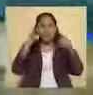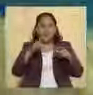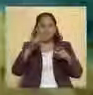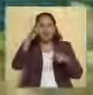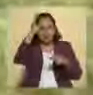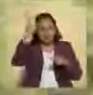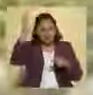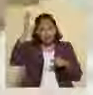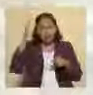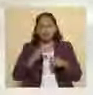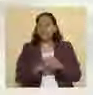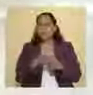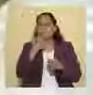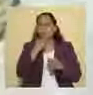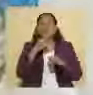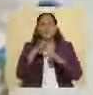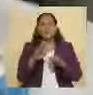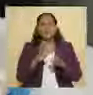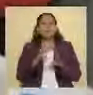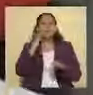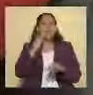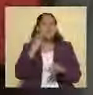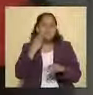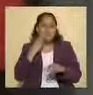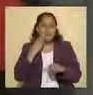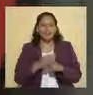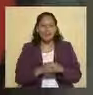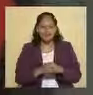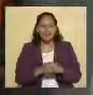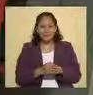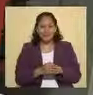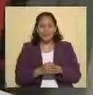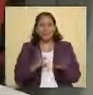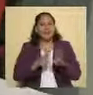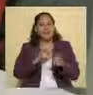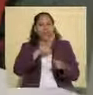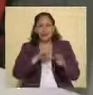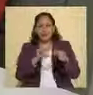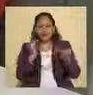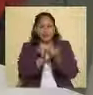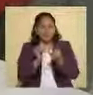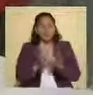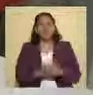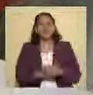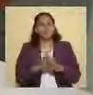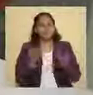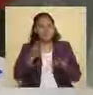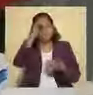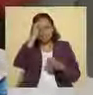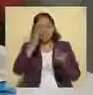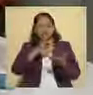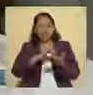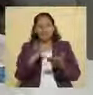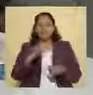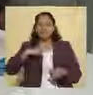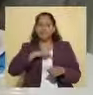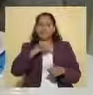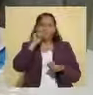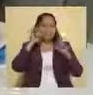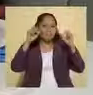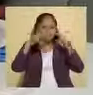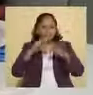Azteca y después buenísimo de postre vamos a hacer unas manzanas unas manzanas algo natural también pues muchísimas gracias Nos vemos